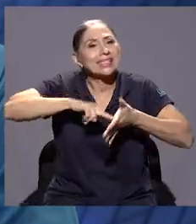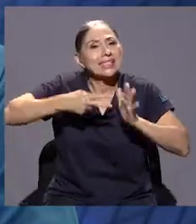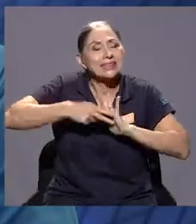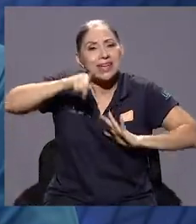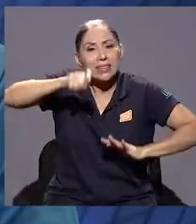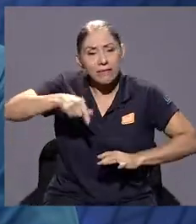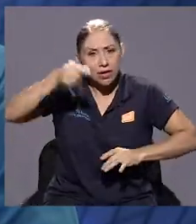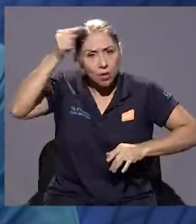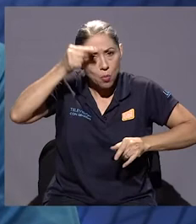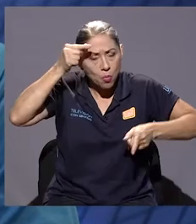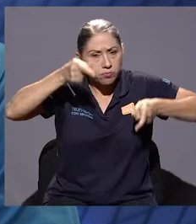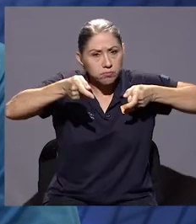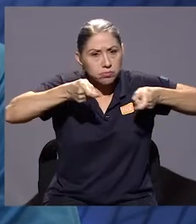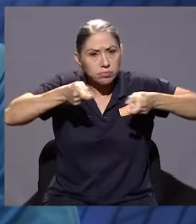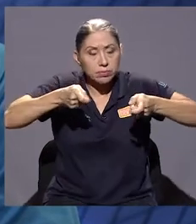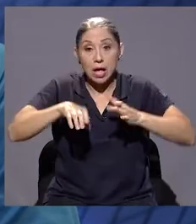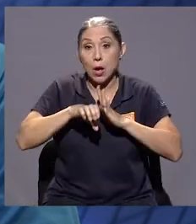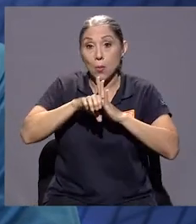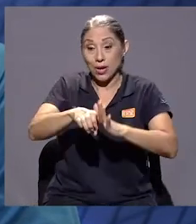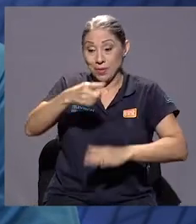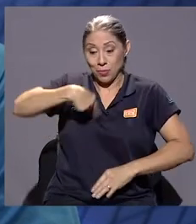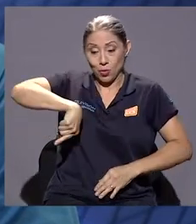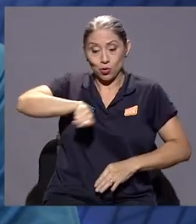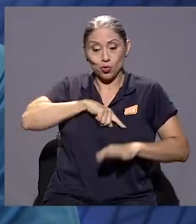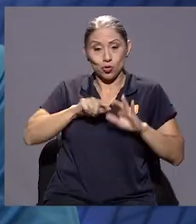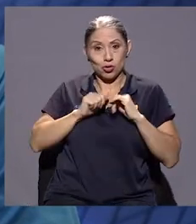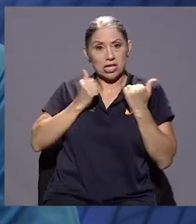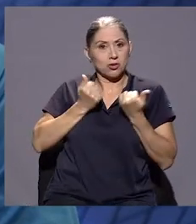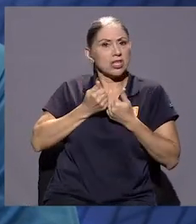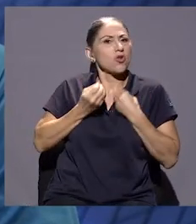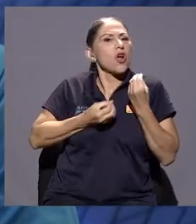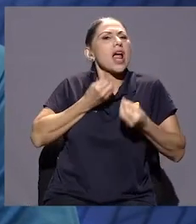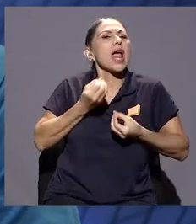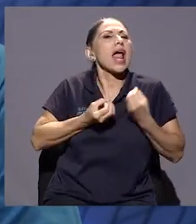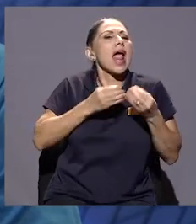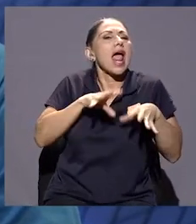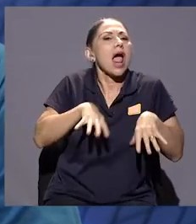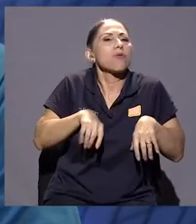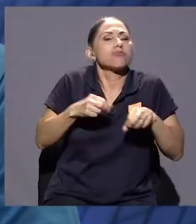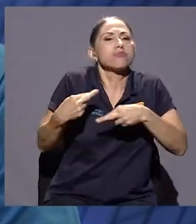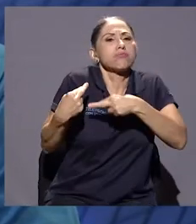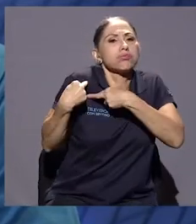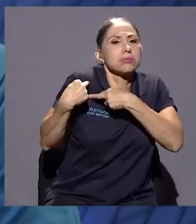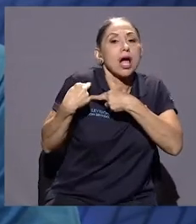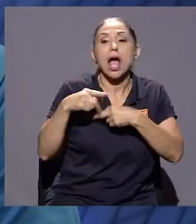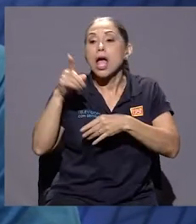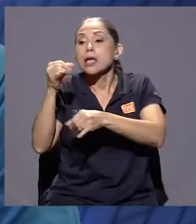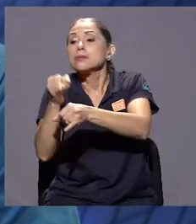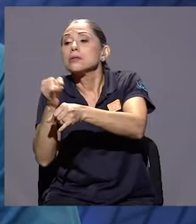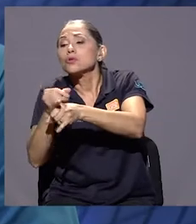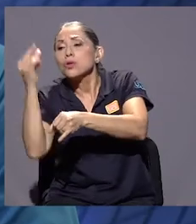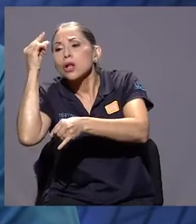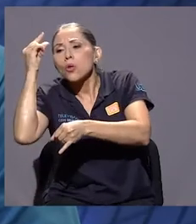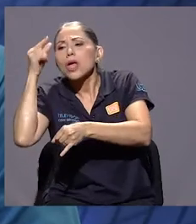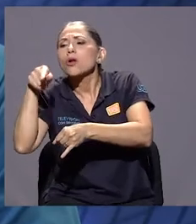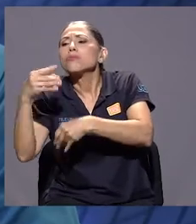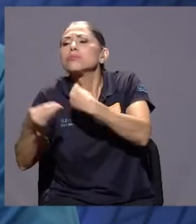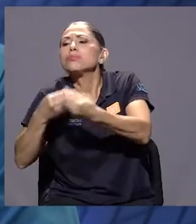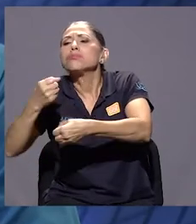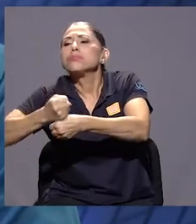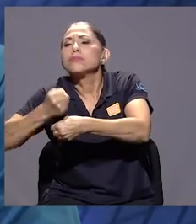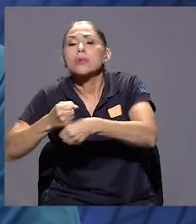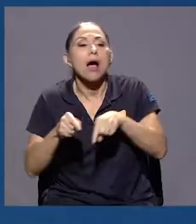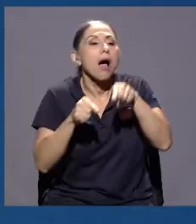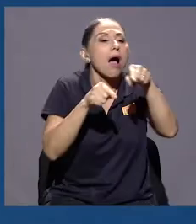digamos ya sea como una organización como la nuestra nos corresponde hacer qué le corresponde hacer a una institución de gobierno a un ministerio a las